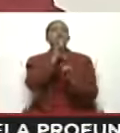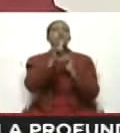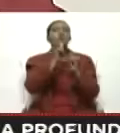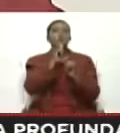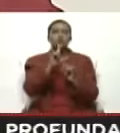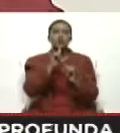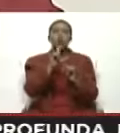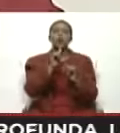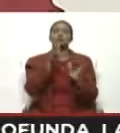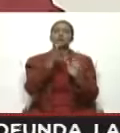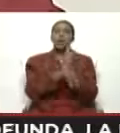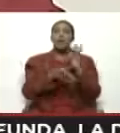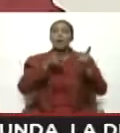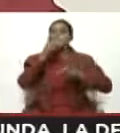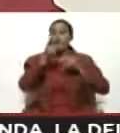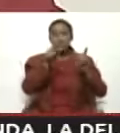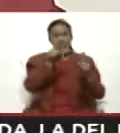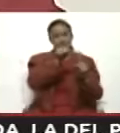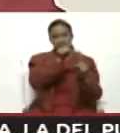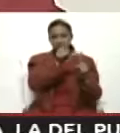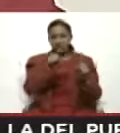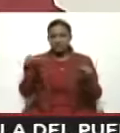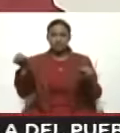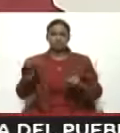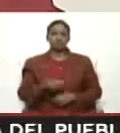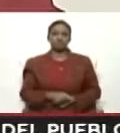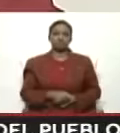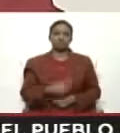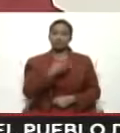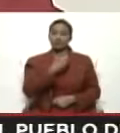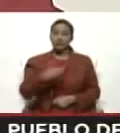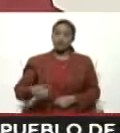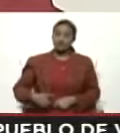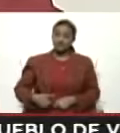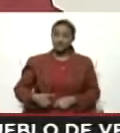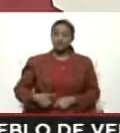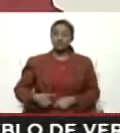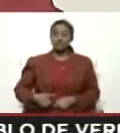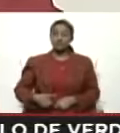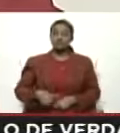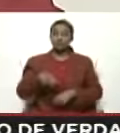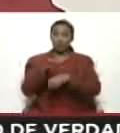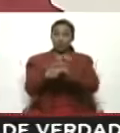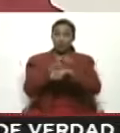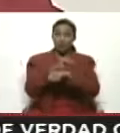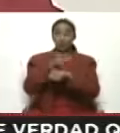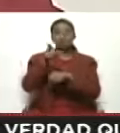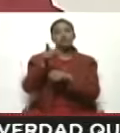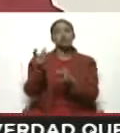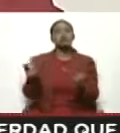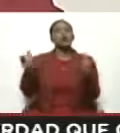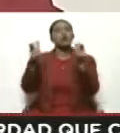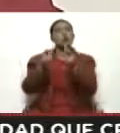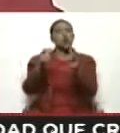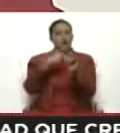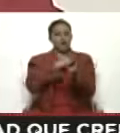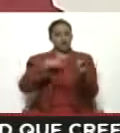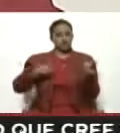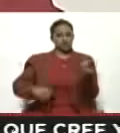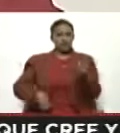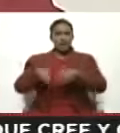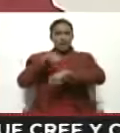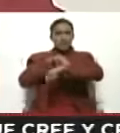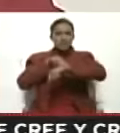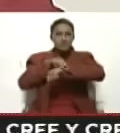semana. El gobierno se reunió con representantes del comercio internacional y el viceministro de comercio de China. Las jornadas